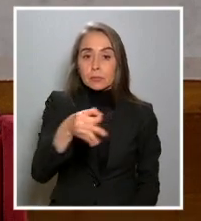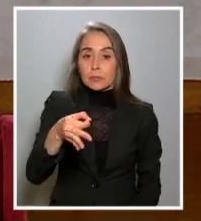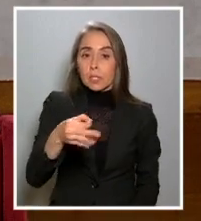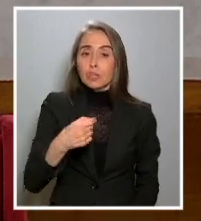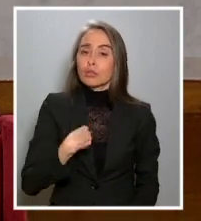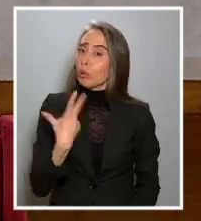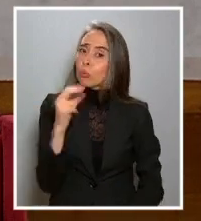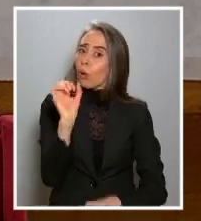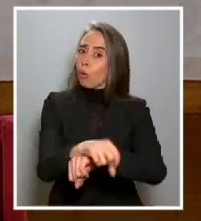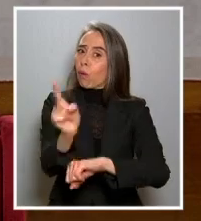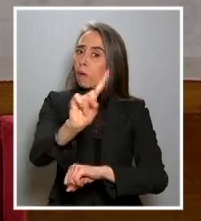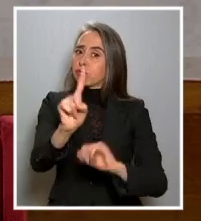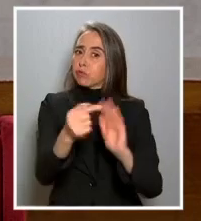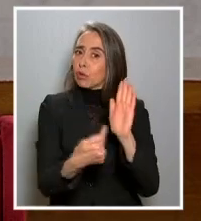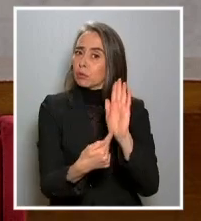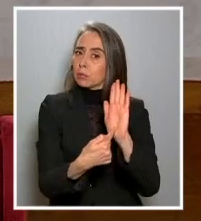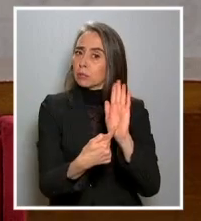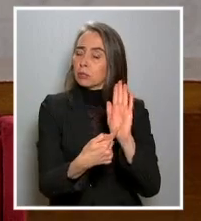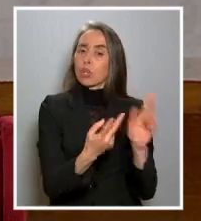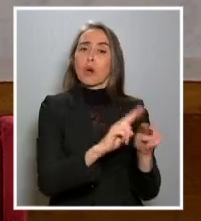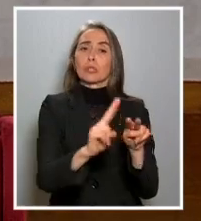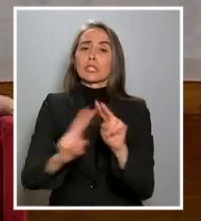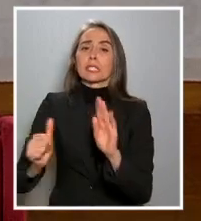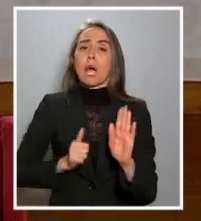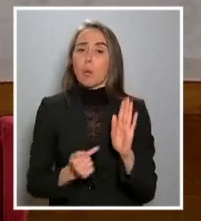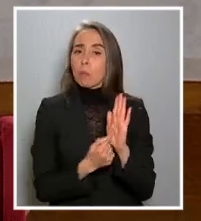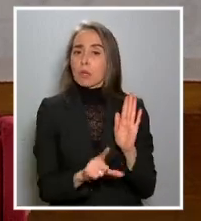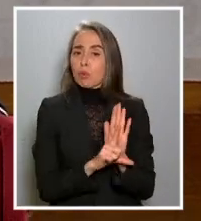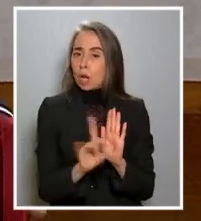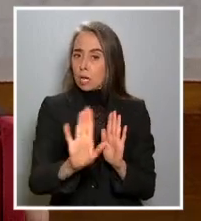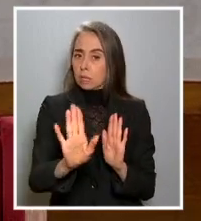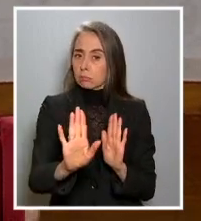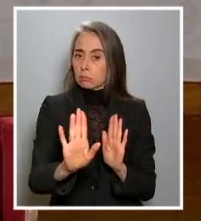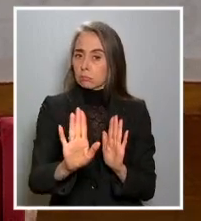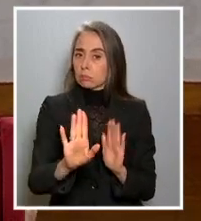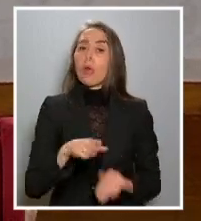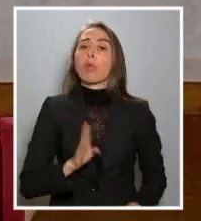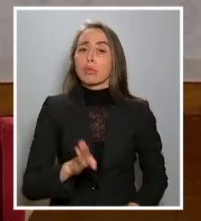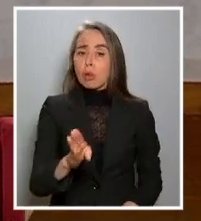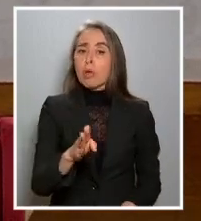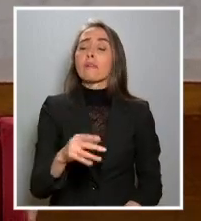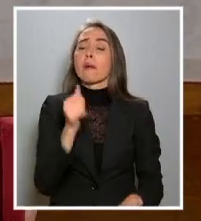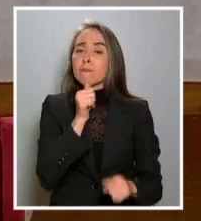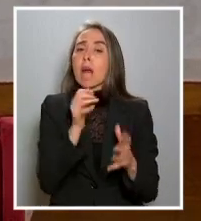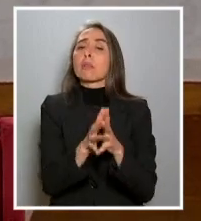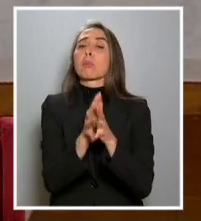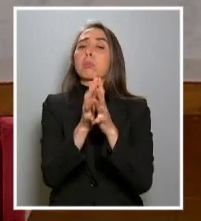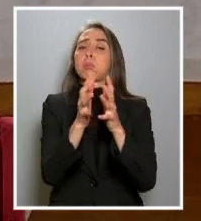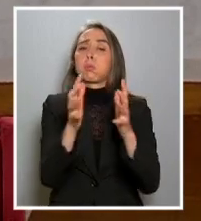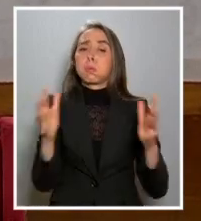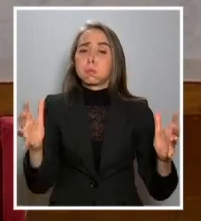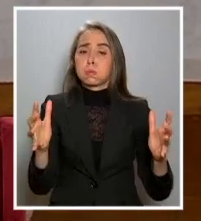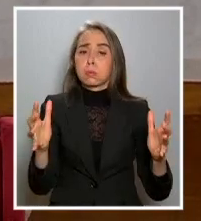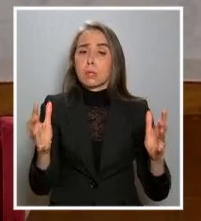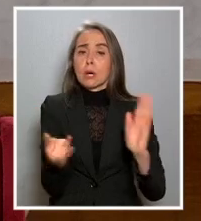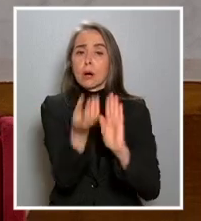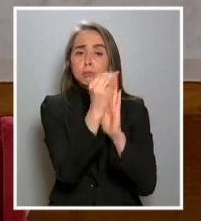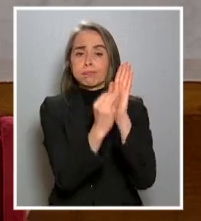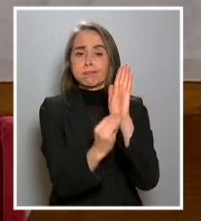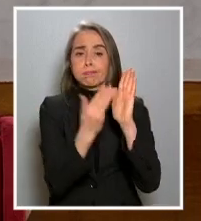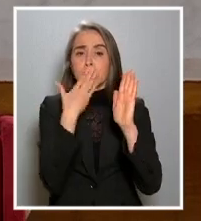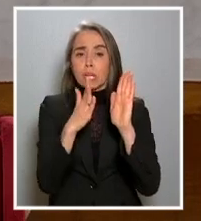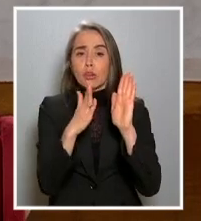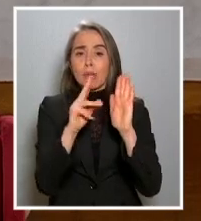estoy conforme con el estado de implementación de esta ley. Aún hay mucho que mejorar